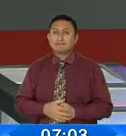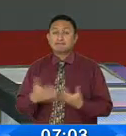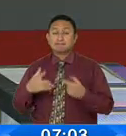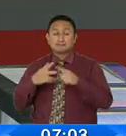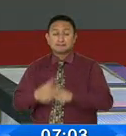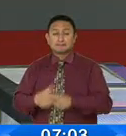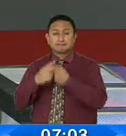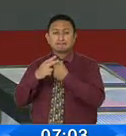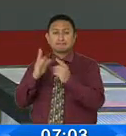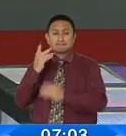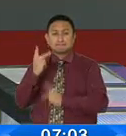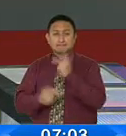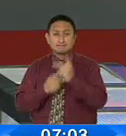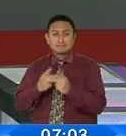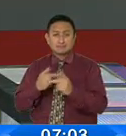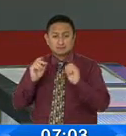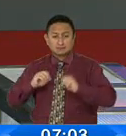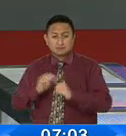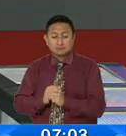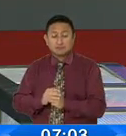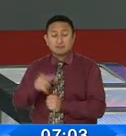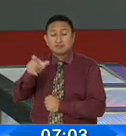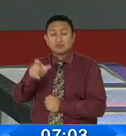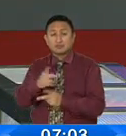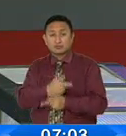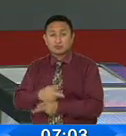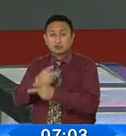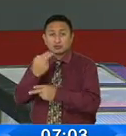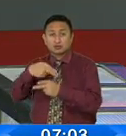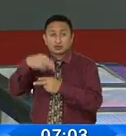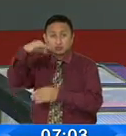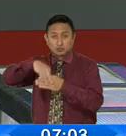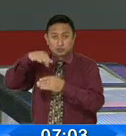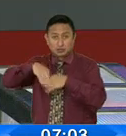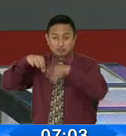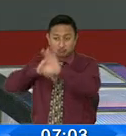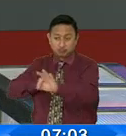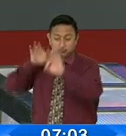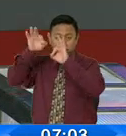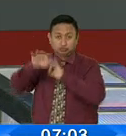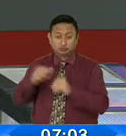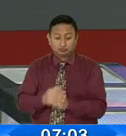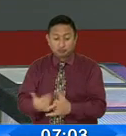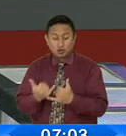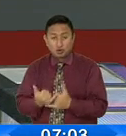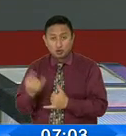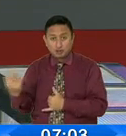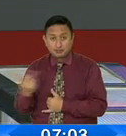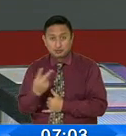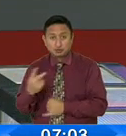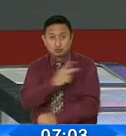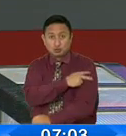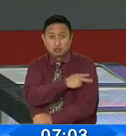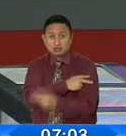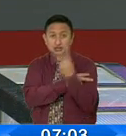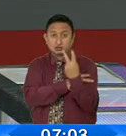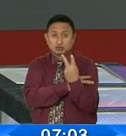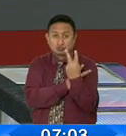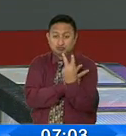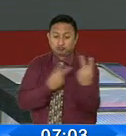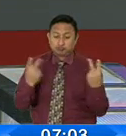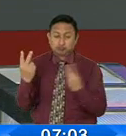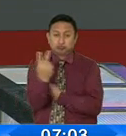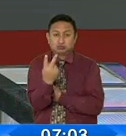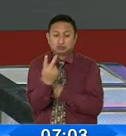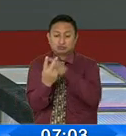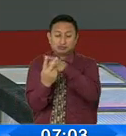de renovación parcial de los miembros del Consejo Nacional Electoral. Por esta ocasión serán dos de los vocales sustituidos por quienes ganen